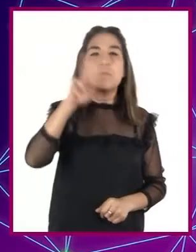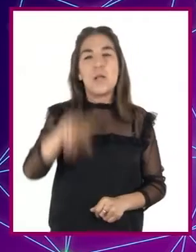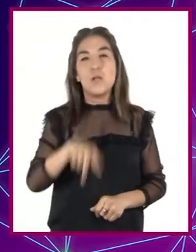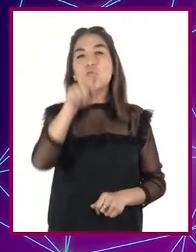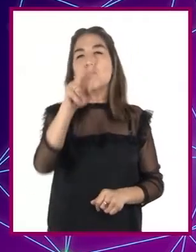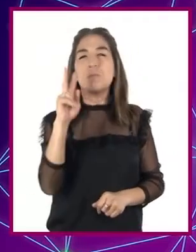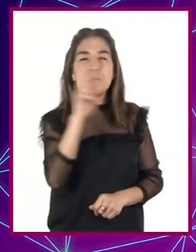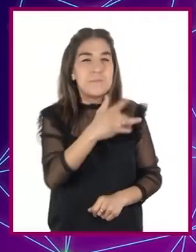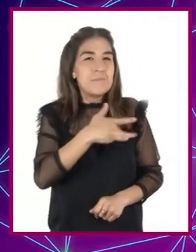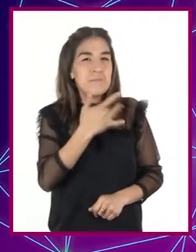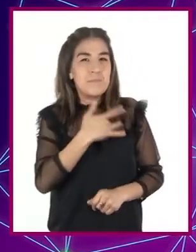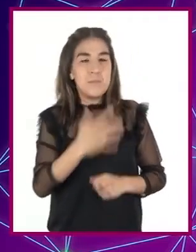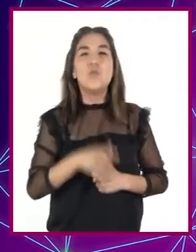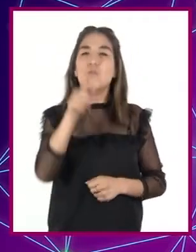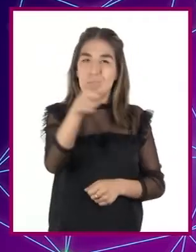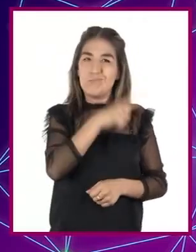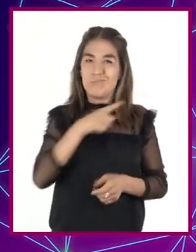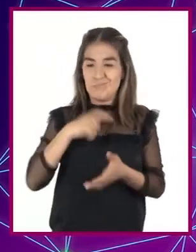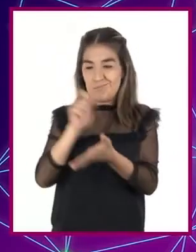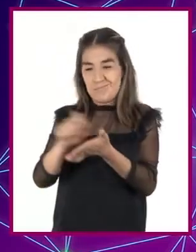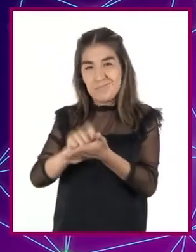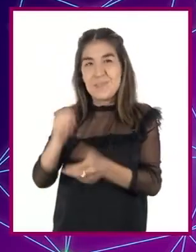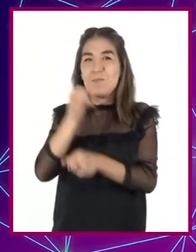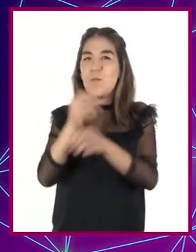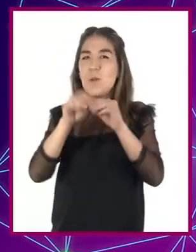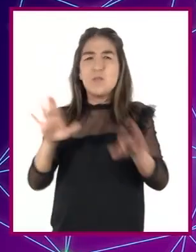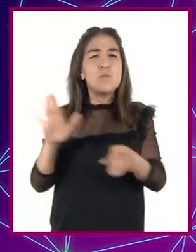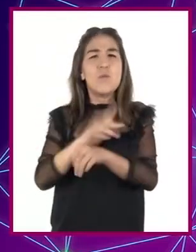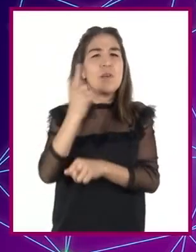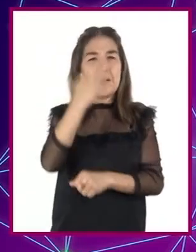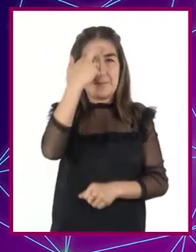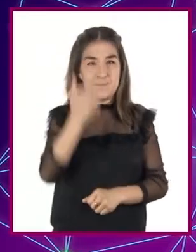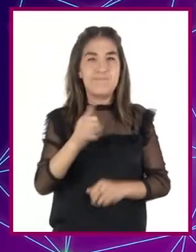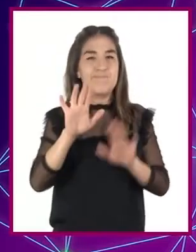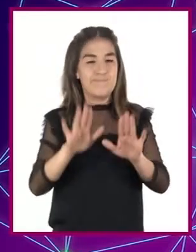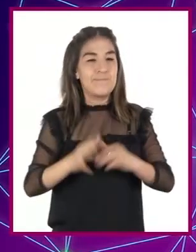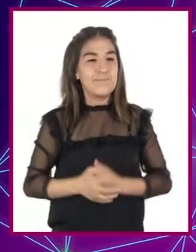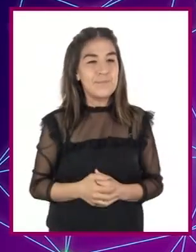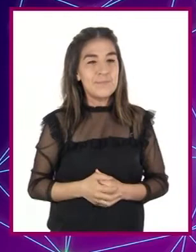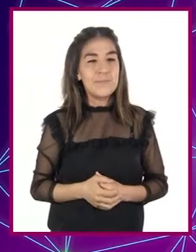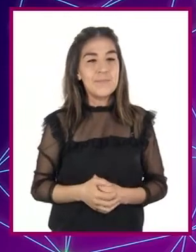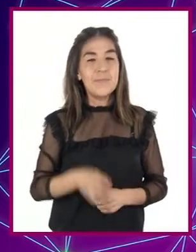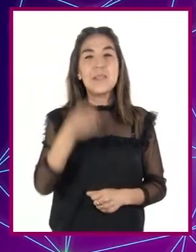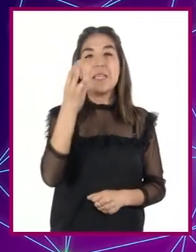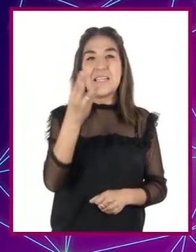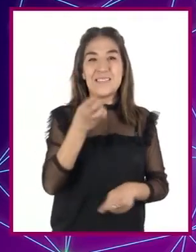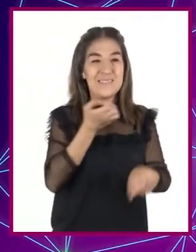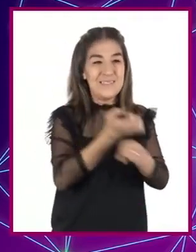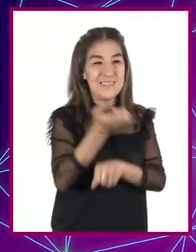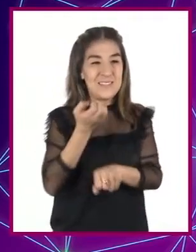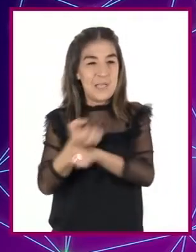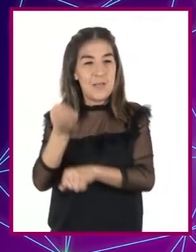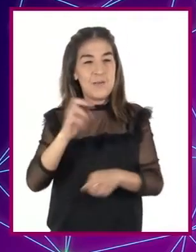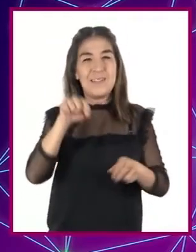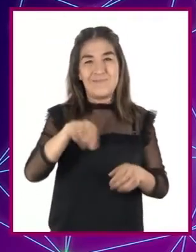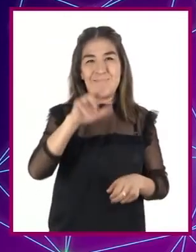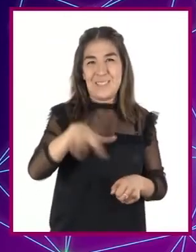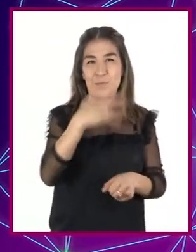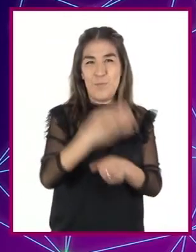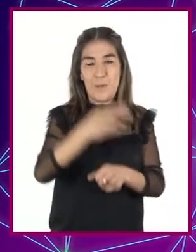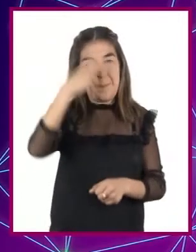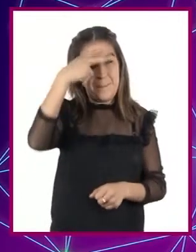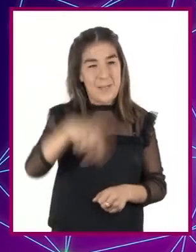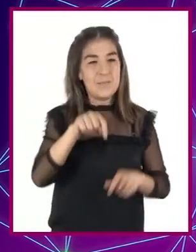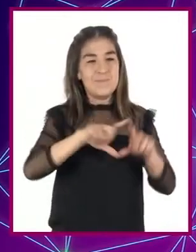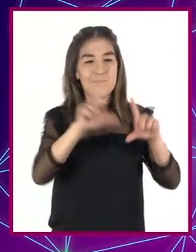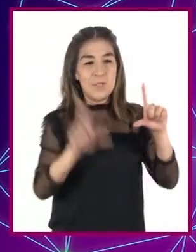corresponda. Justifiquen sus respuestas. En 3 estados de la República Mexicana, el promedio de habitantes por vivienda es